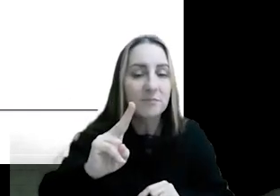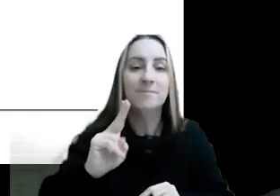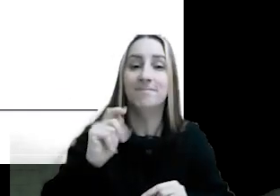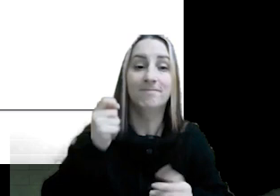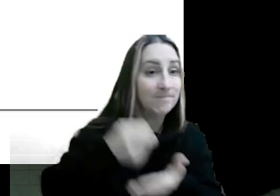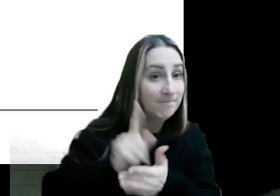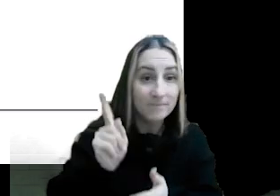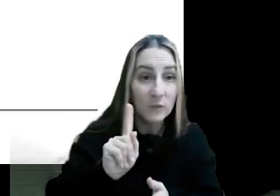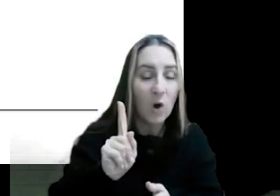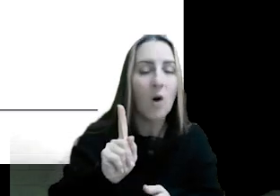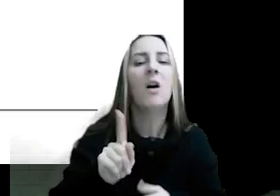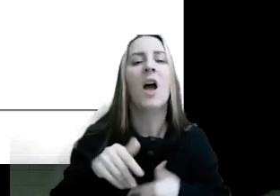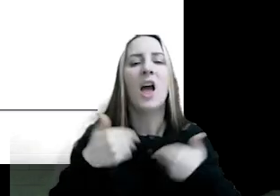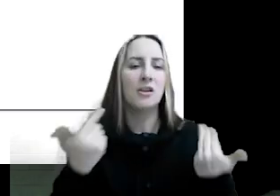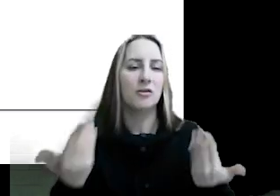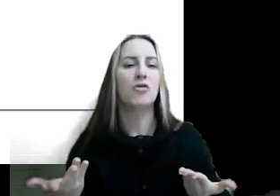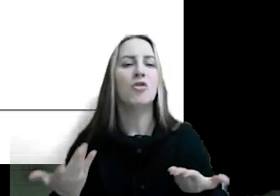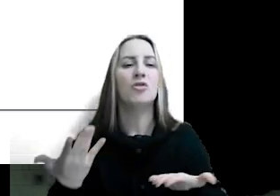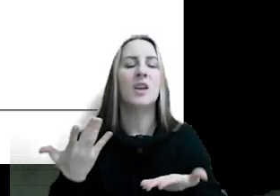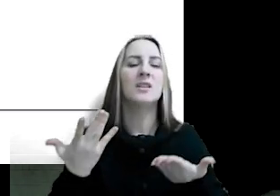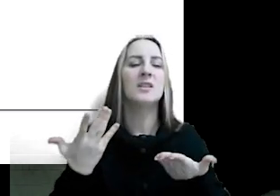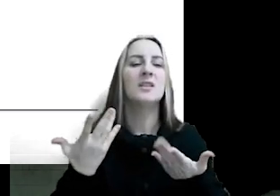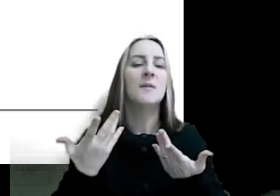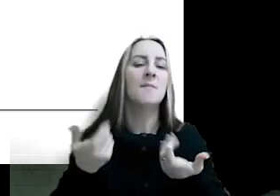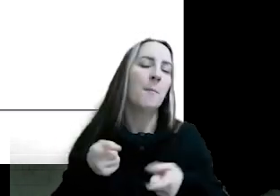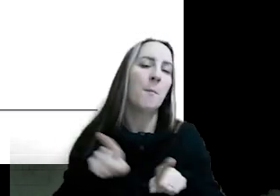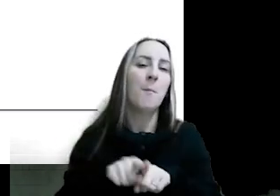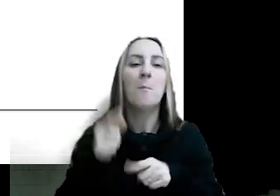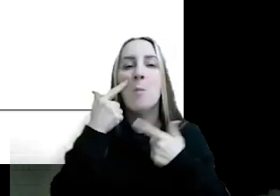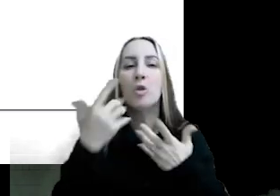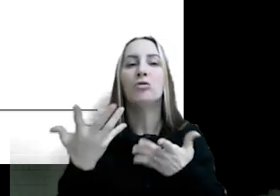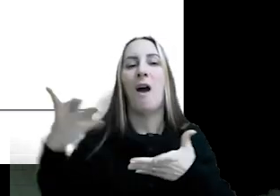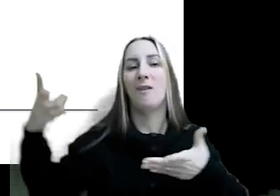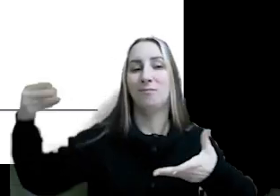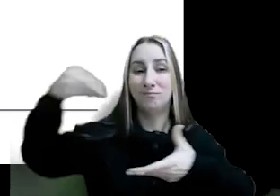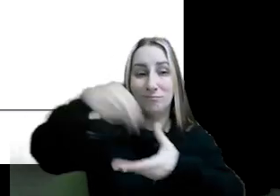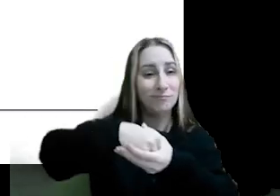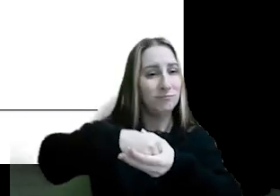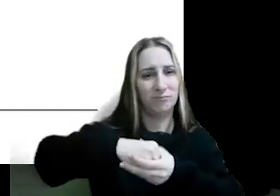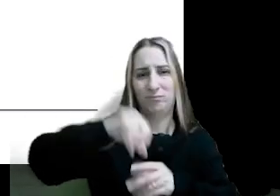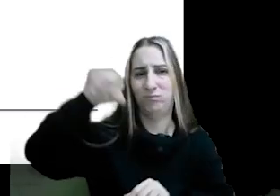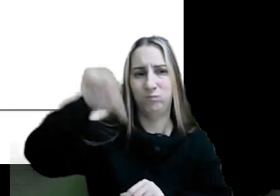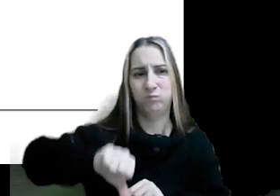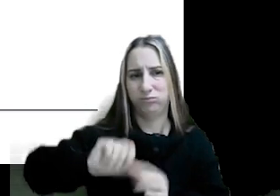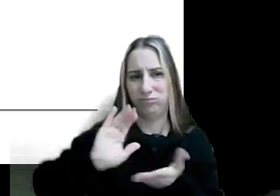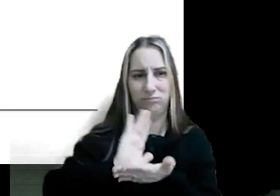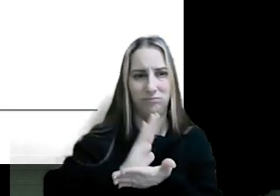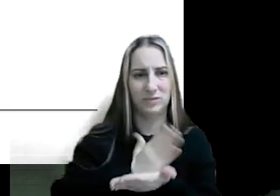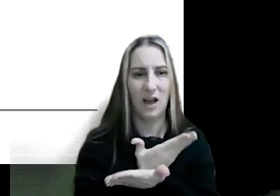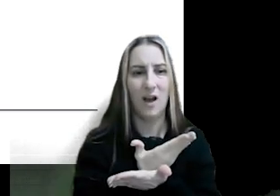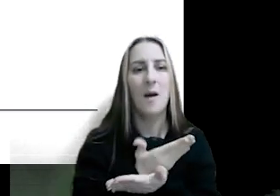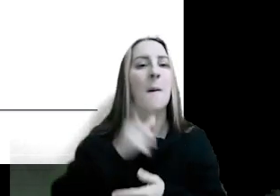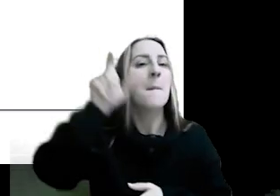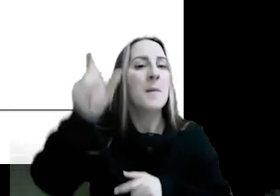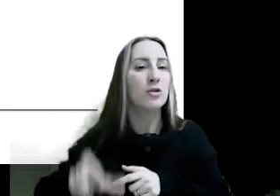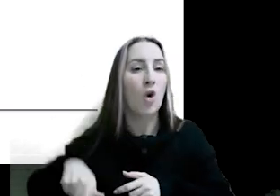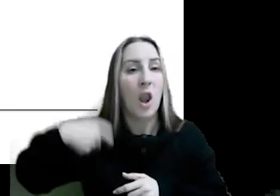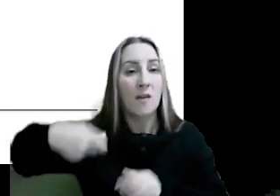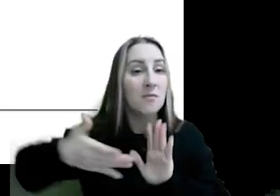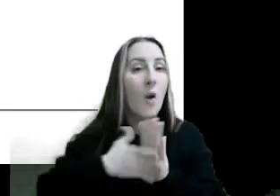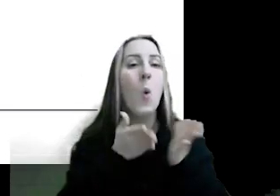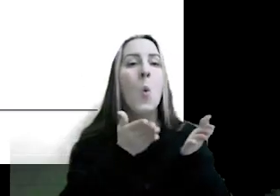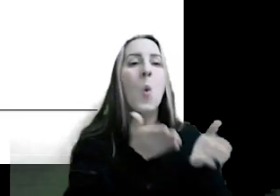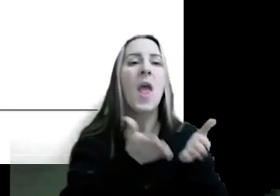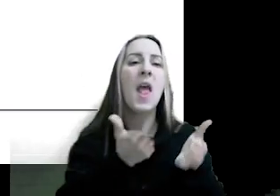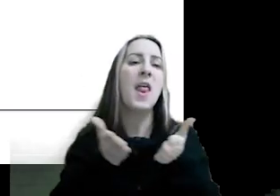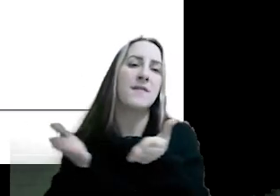el decaimiento de esa manifestación de adhesión, excluyendo al contribuyente de todos los beneficios